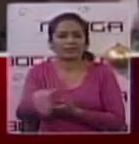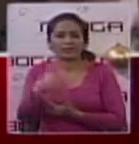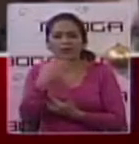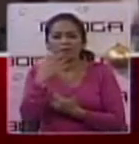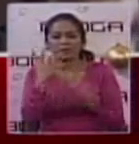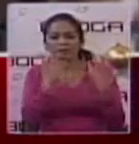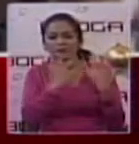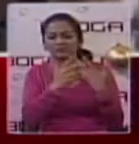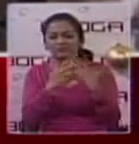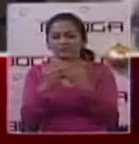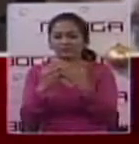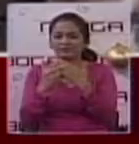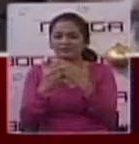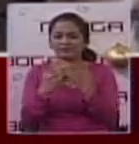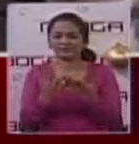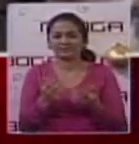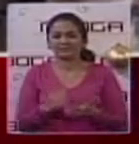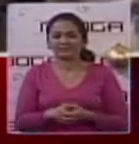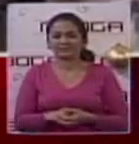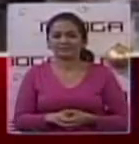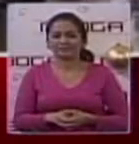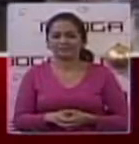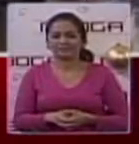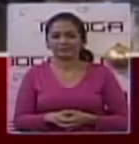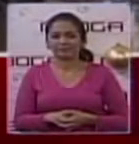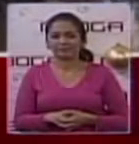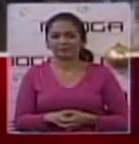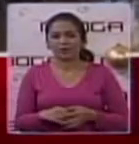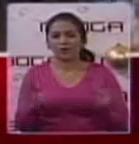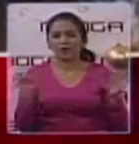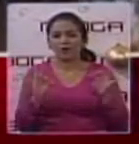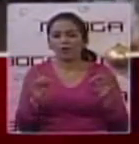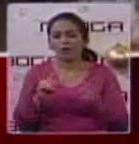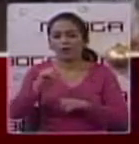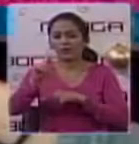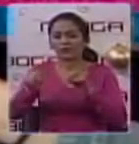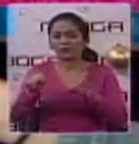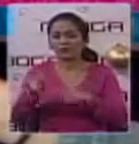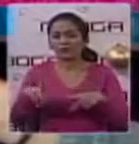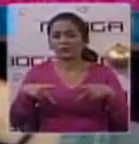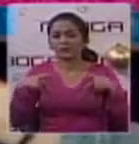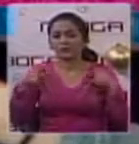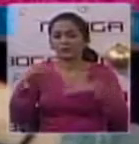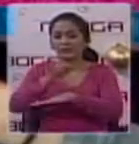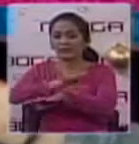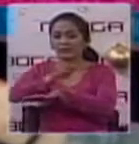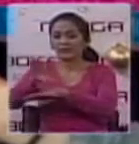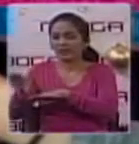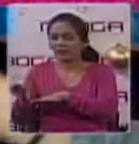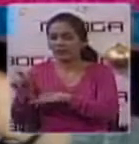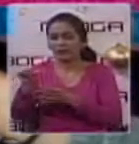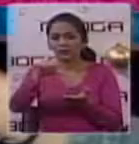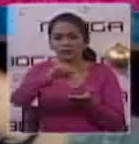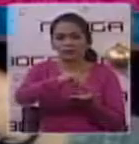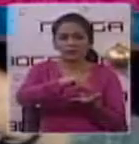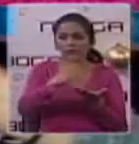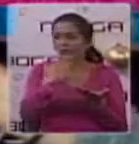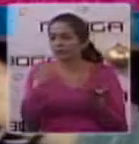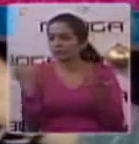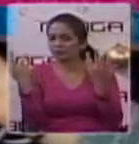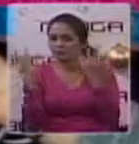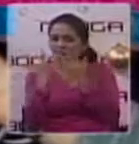y del movimiento de estas cosas que habitan en lo rural y que lo encontramos del urba he trabajado ya con sublimación en el